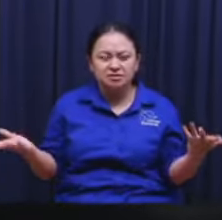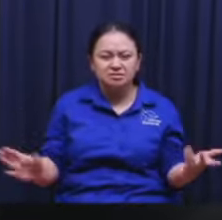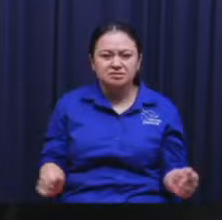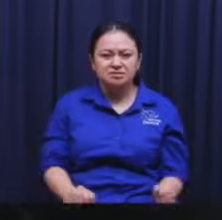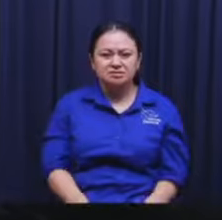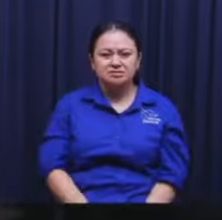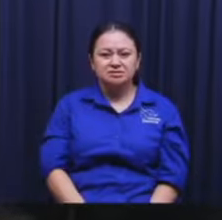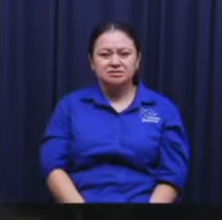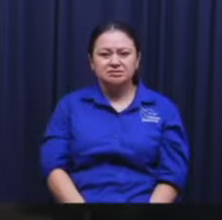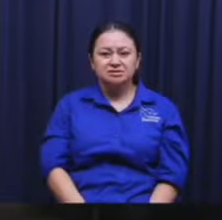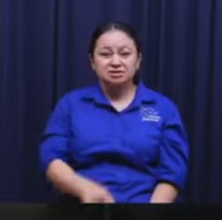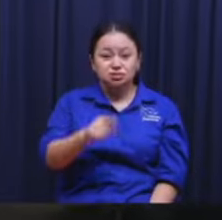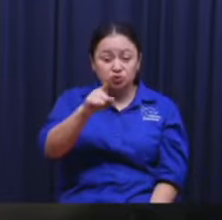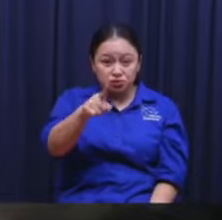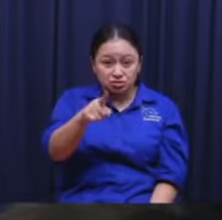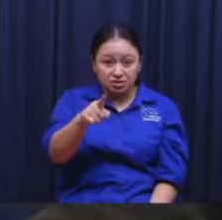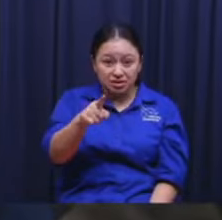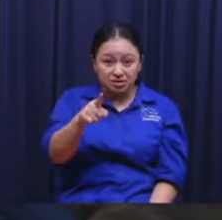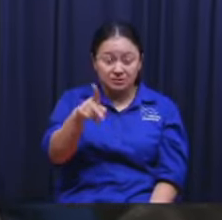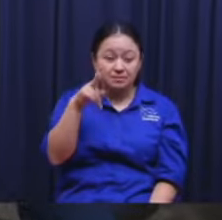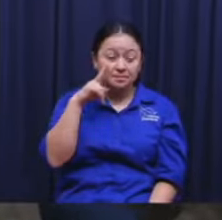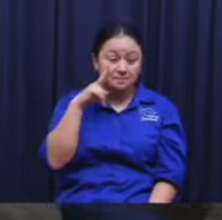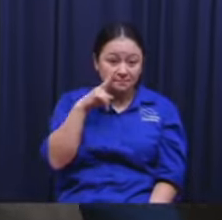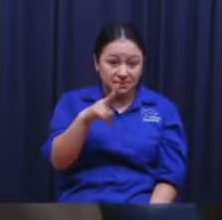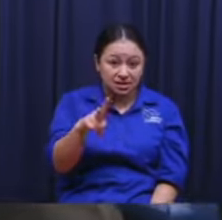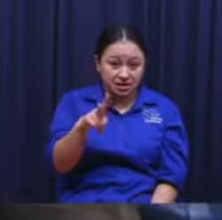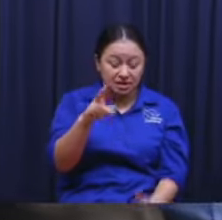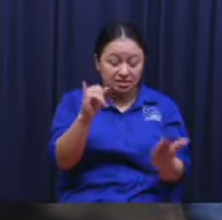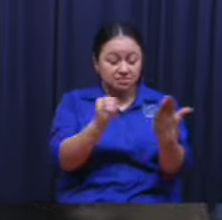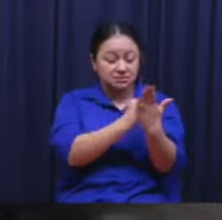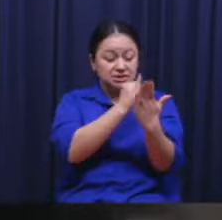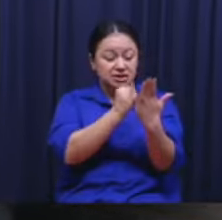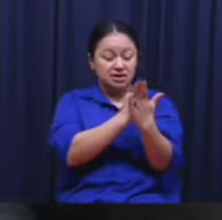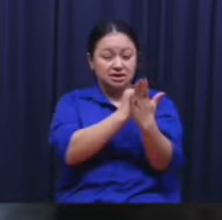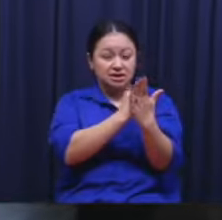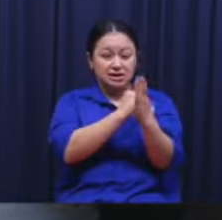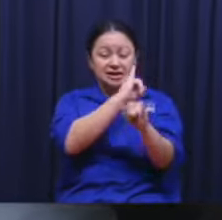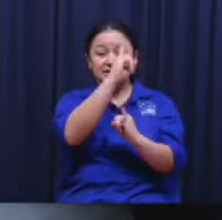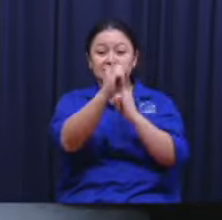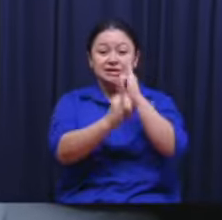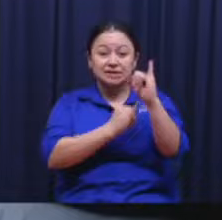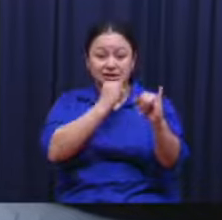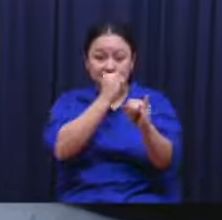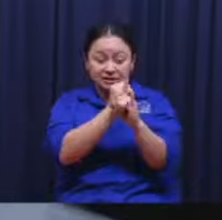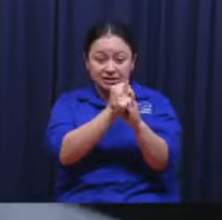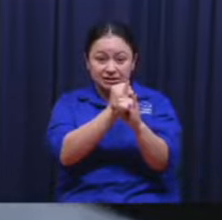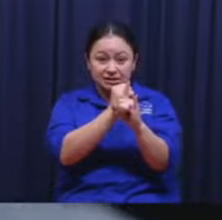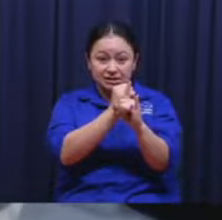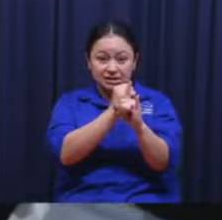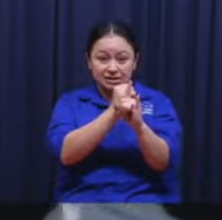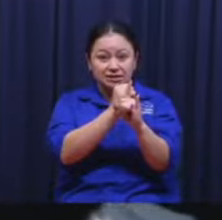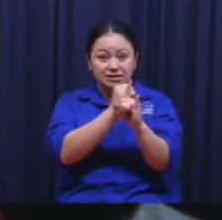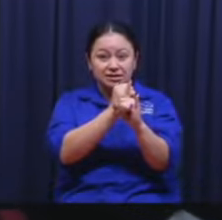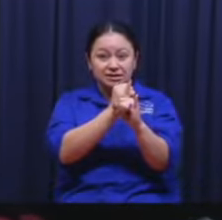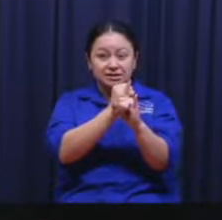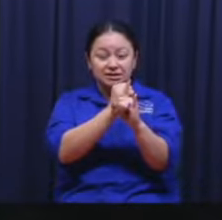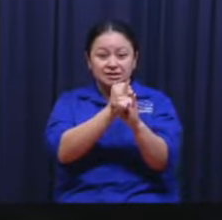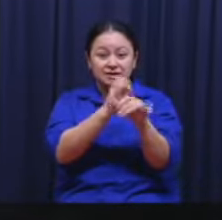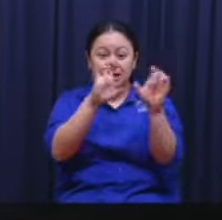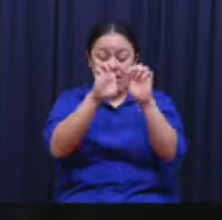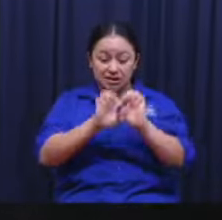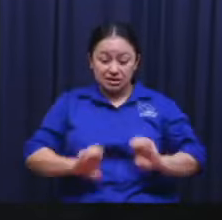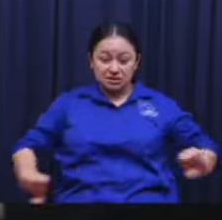Mire, pues. Si usted mira en internet y le ponen el escudo de